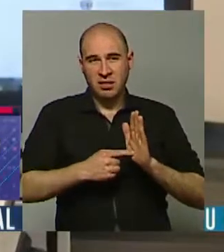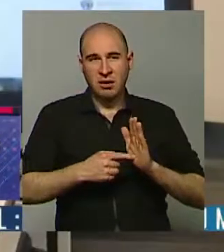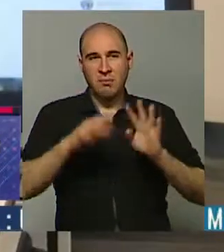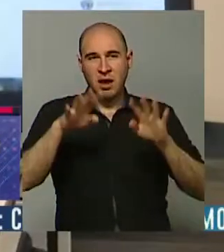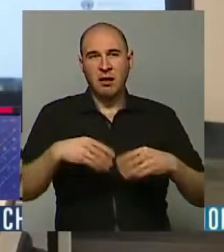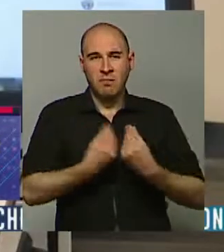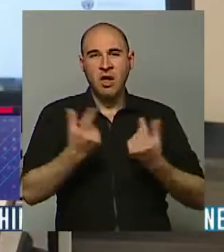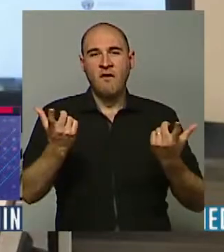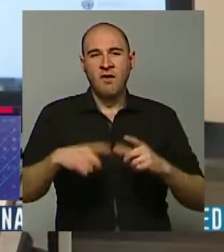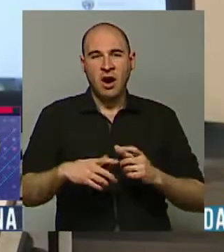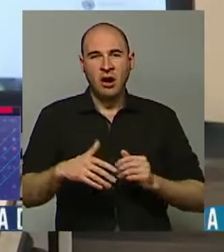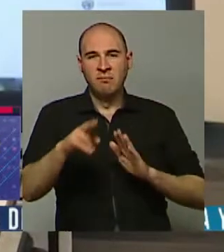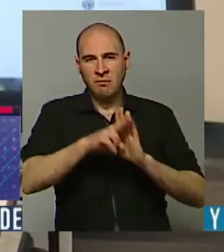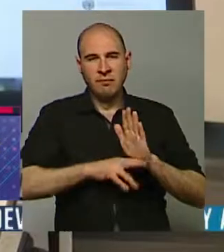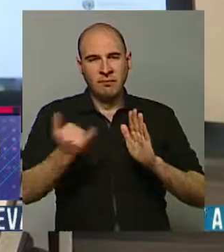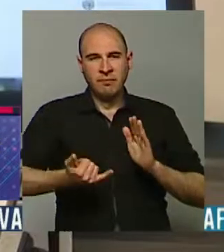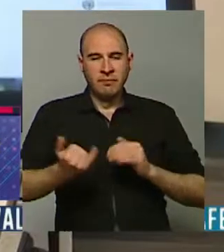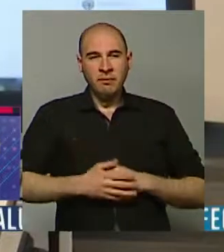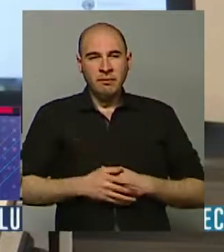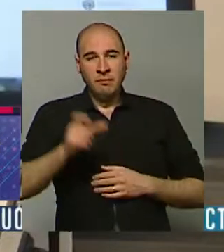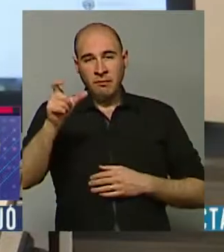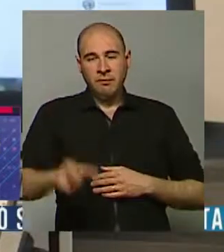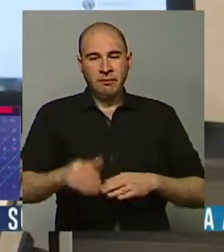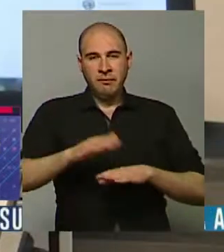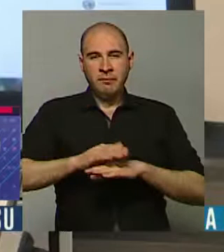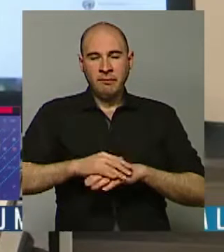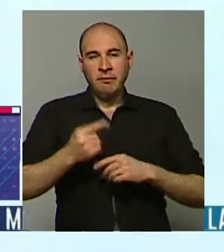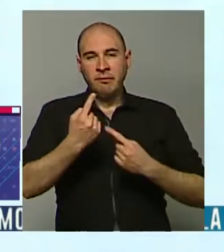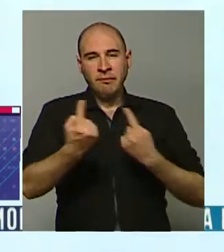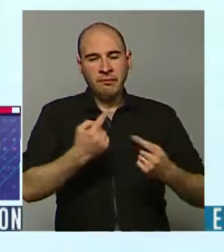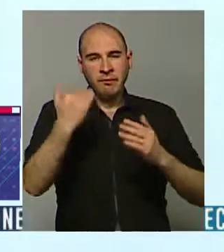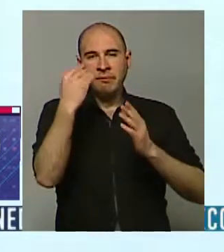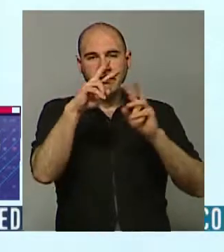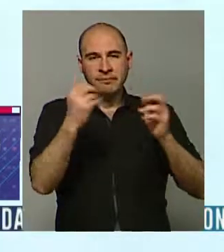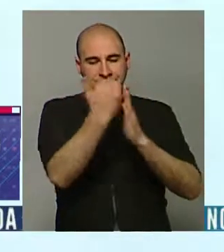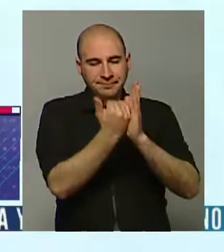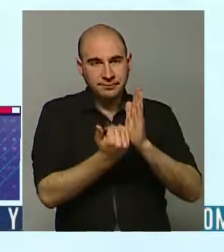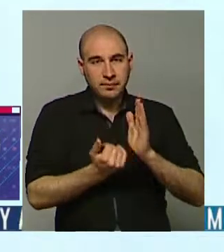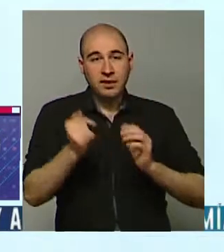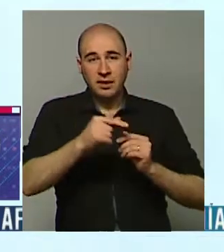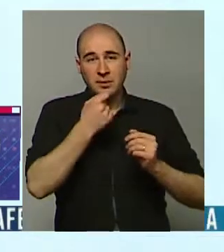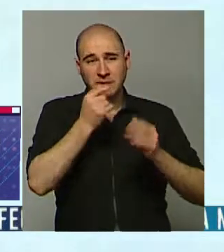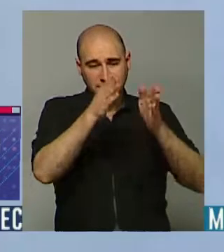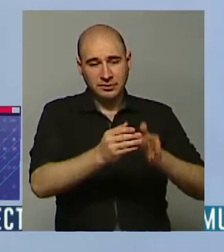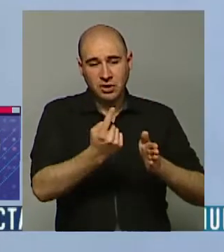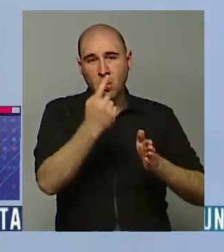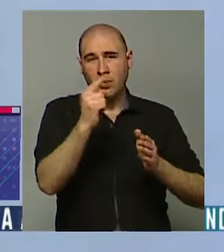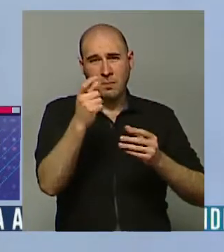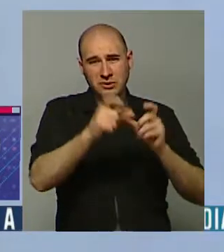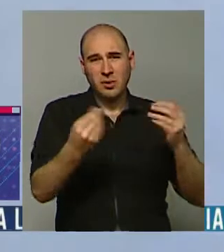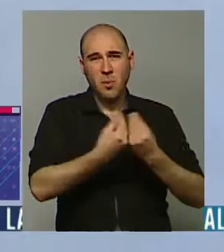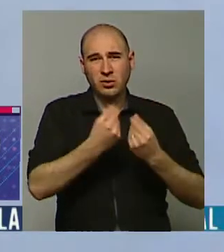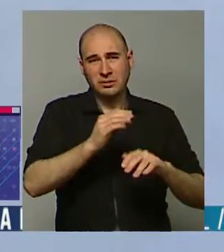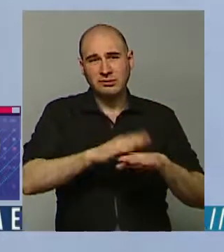sitios de foros que están moderados y que hay una persona responsable por cada hilo. En el hilo específico este debería haber uno, no, sino muchos